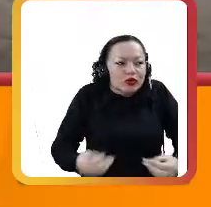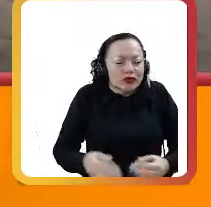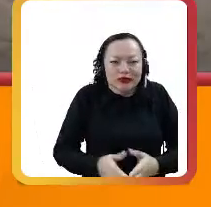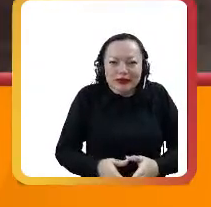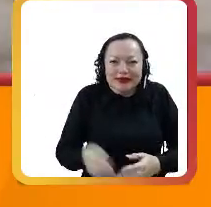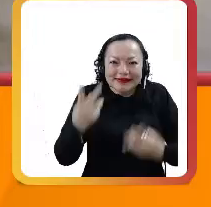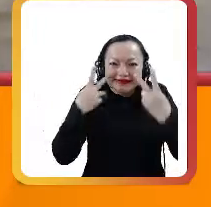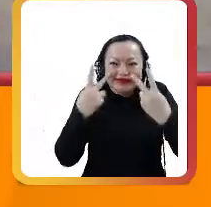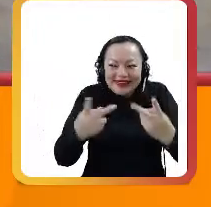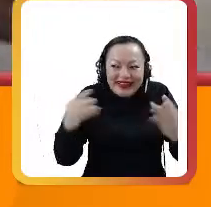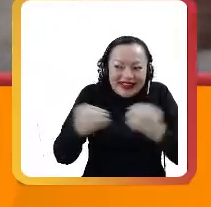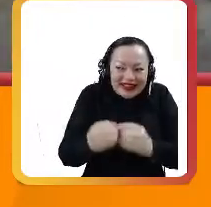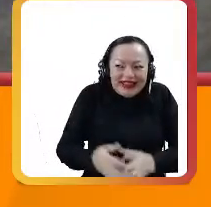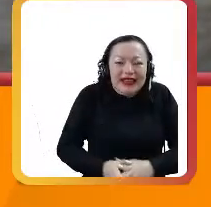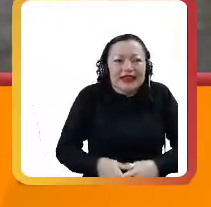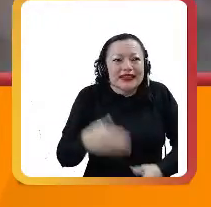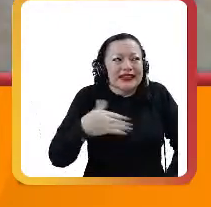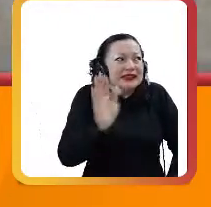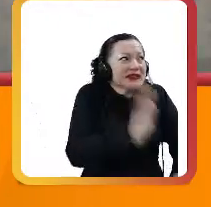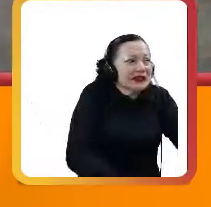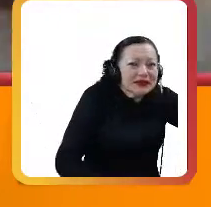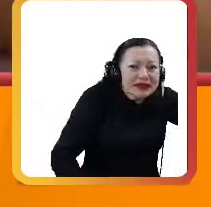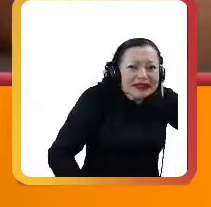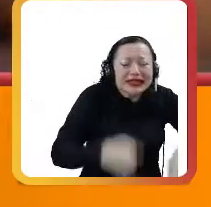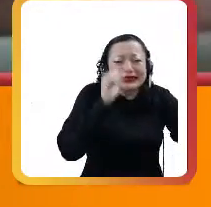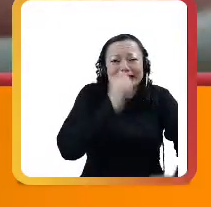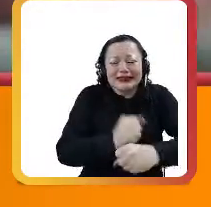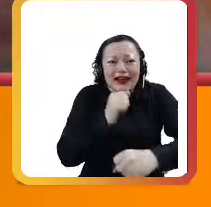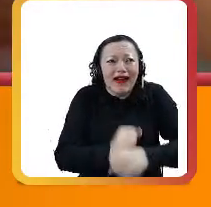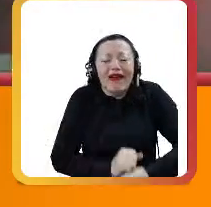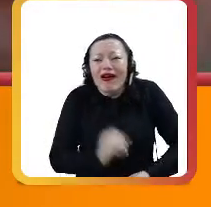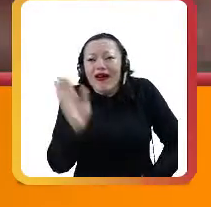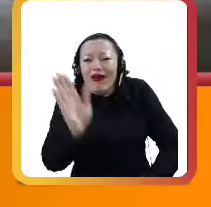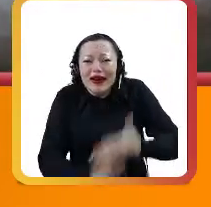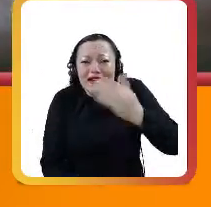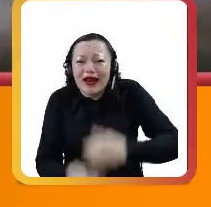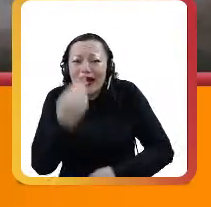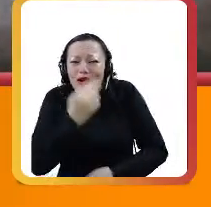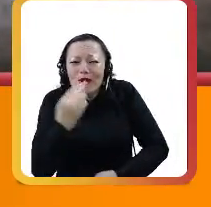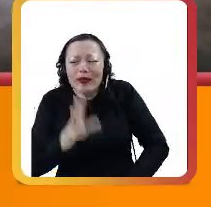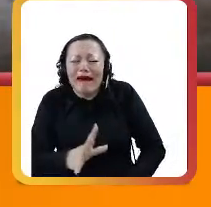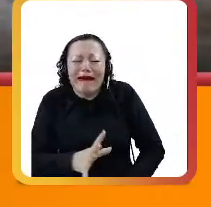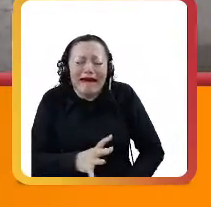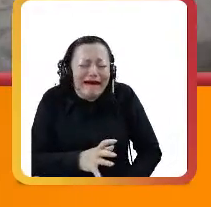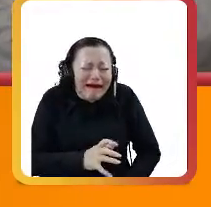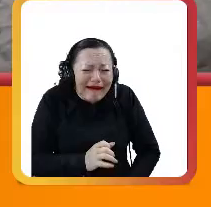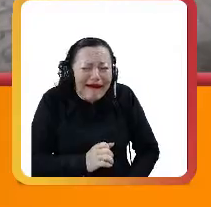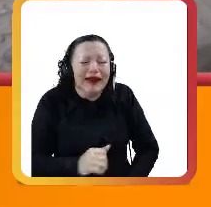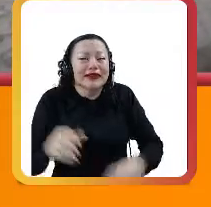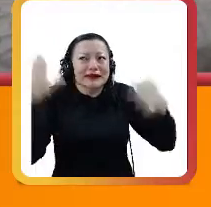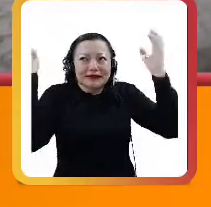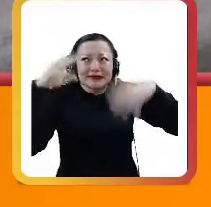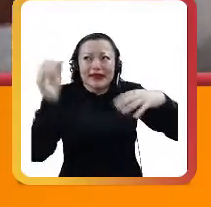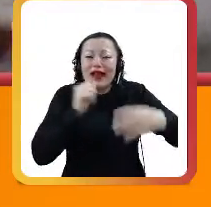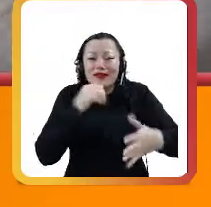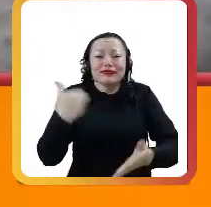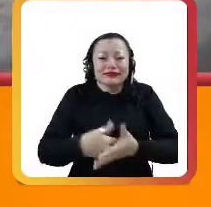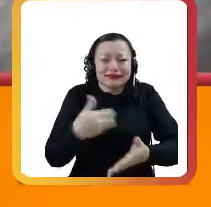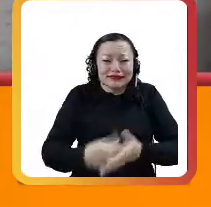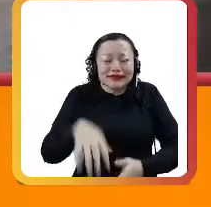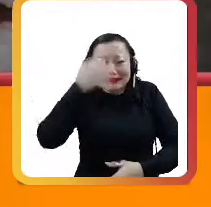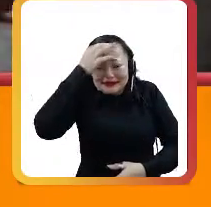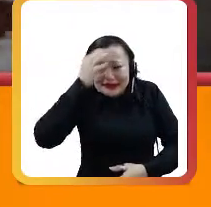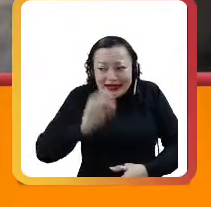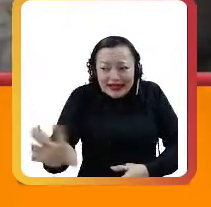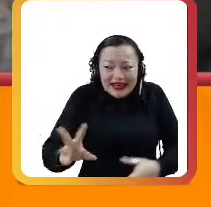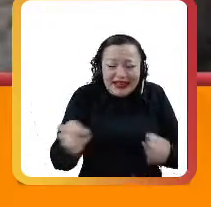que tenían que salir el día de hoy, los del pico y cédula de hoy, seguramente se van a mojar un poquitín. Para otros,